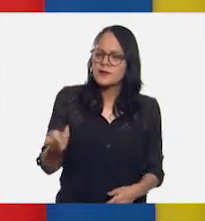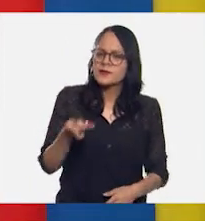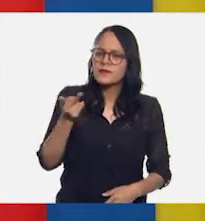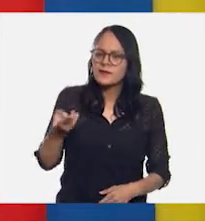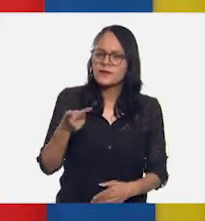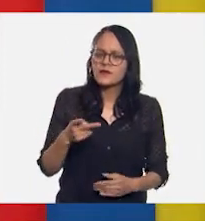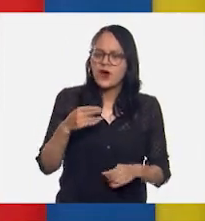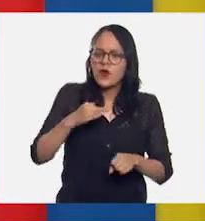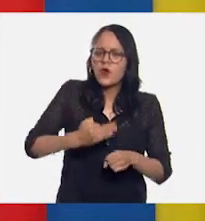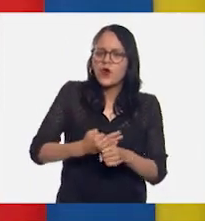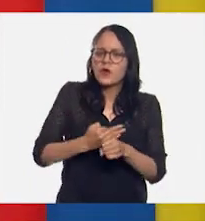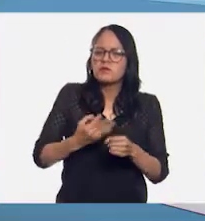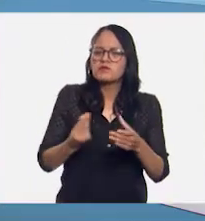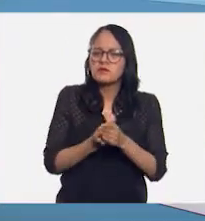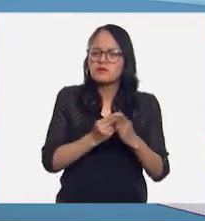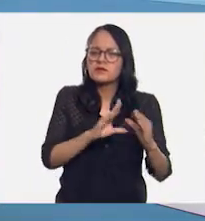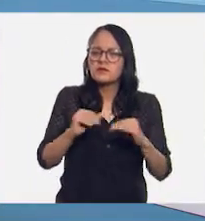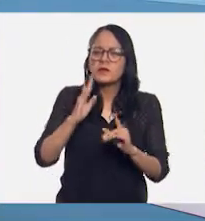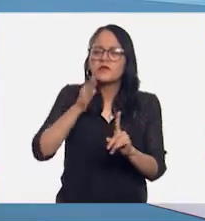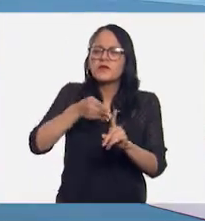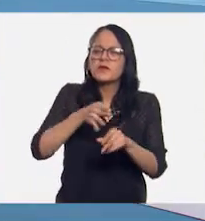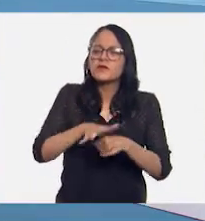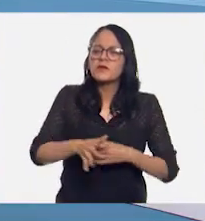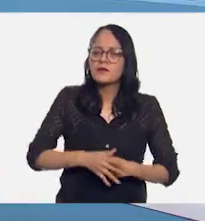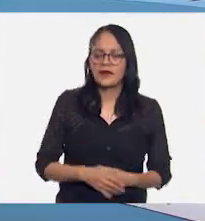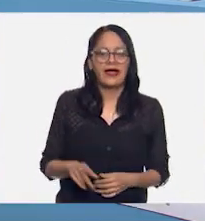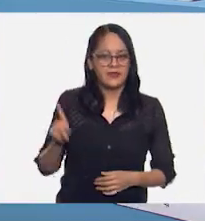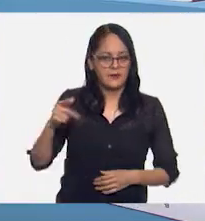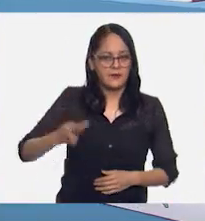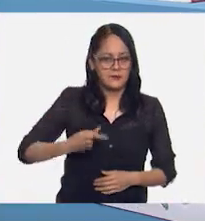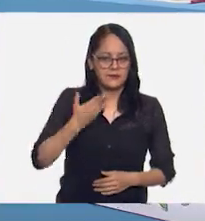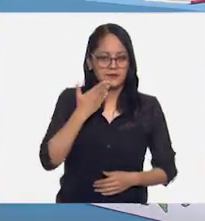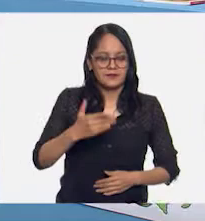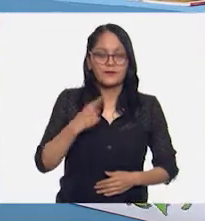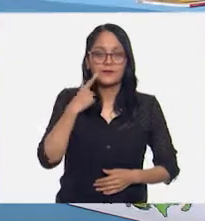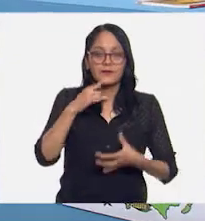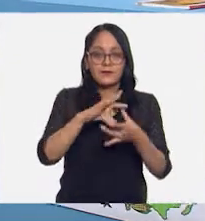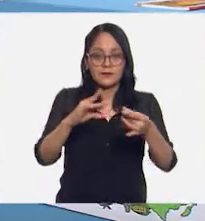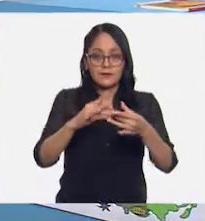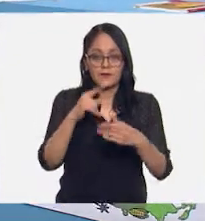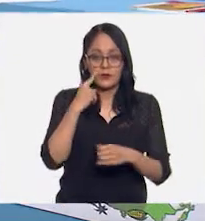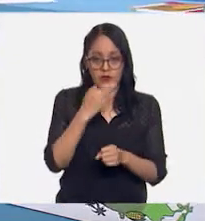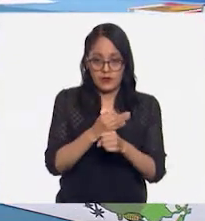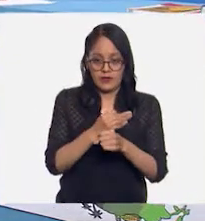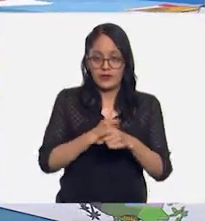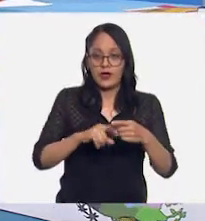propósito de la sesión? Bien, María, qué bueno que lo preguntas. Analizaremos